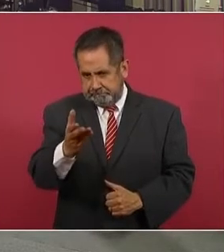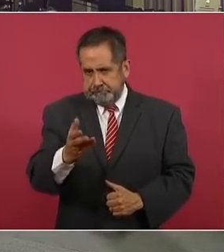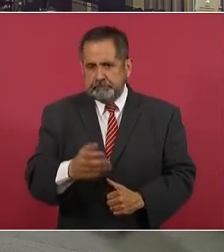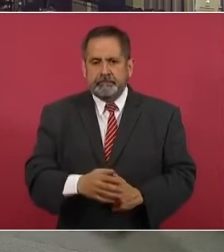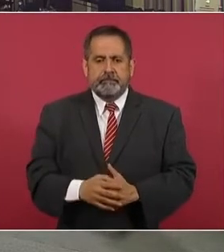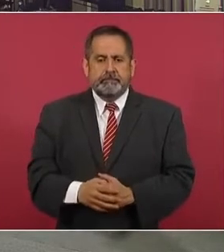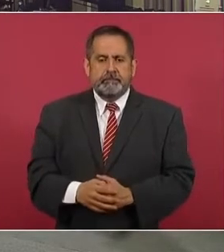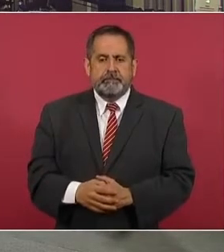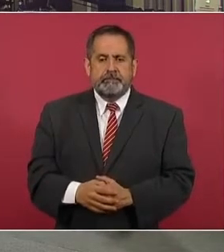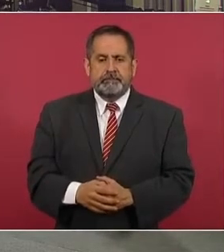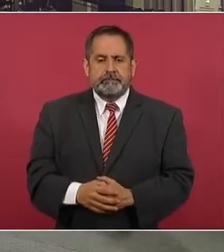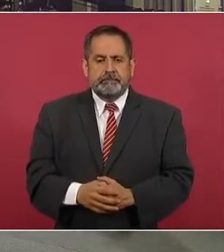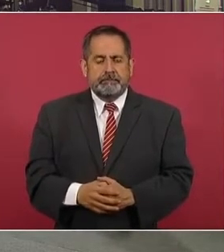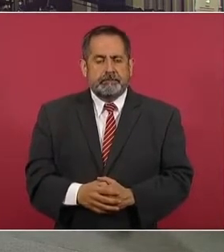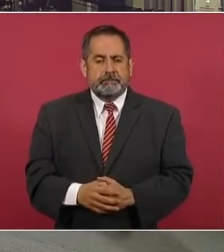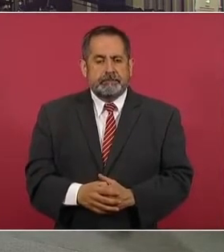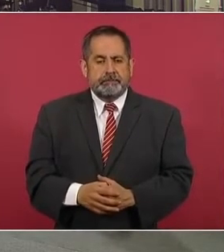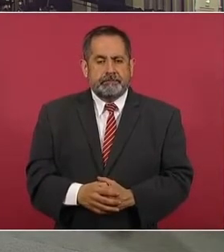Perdón.